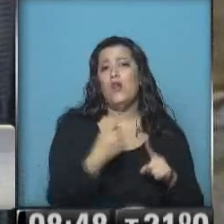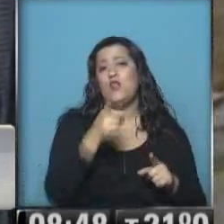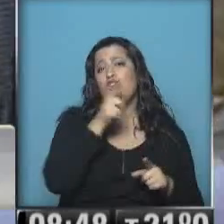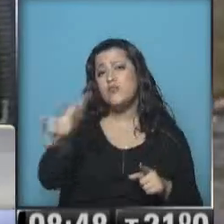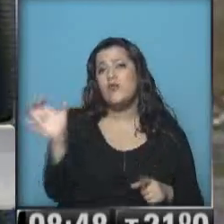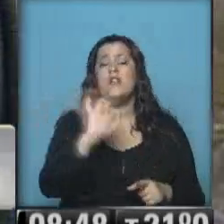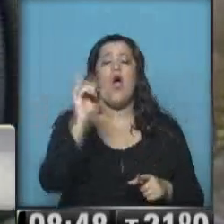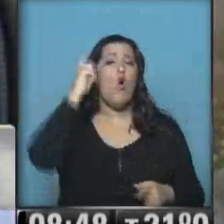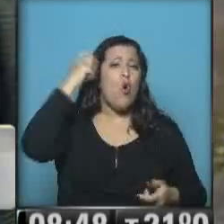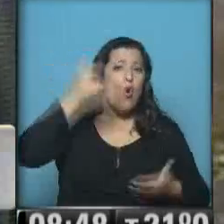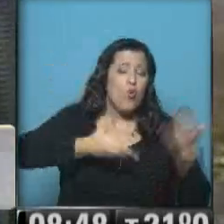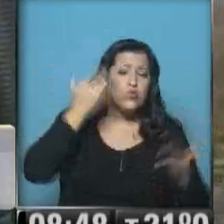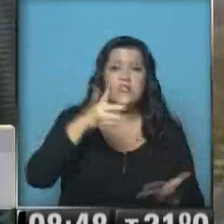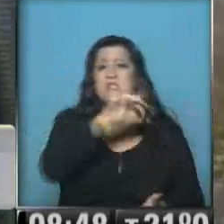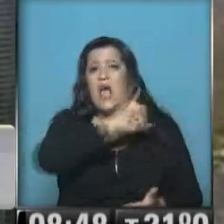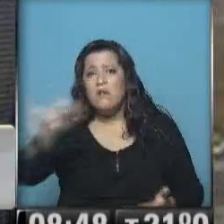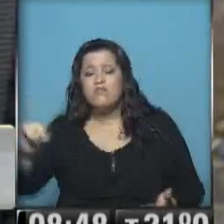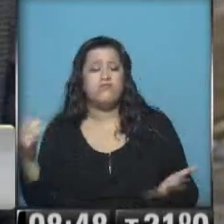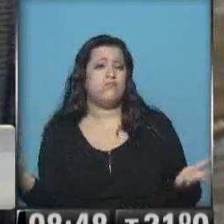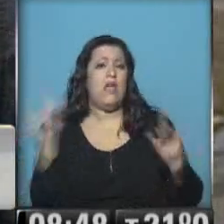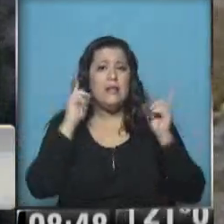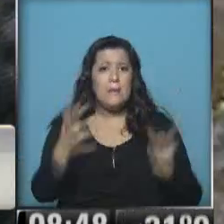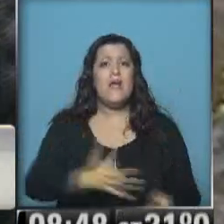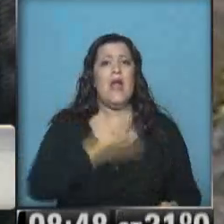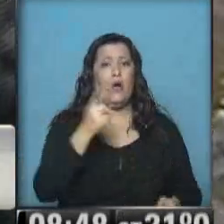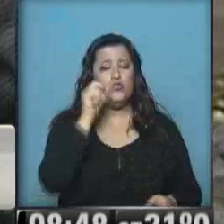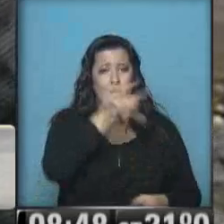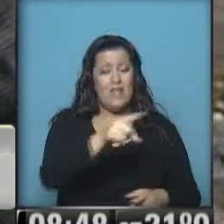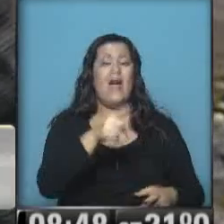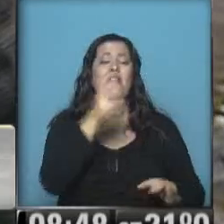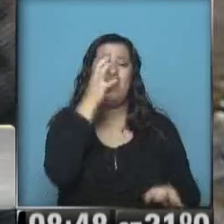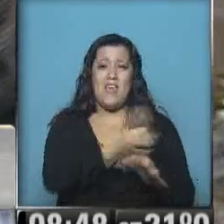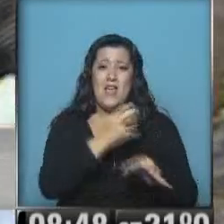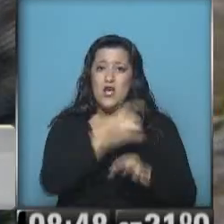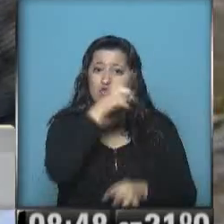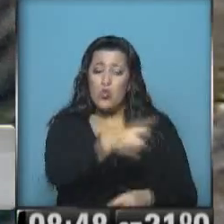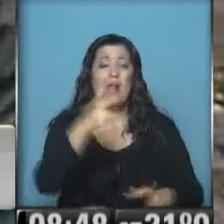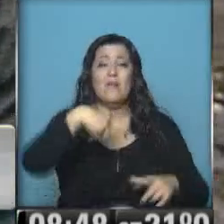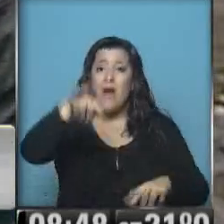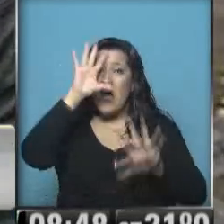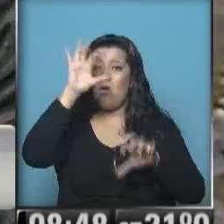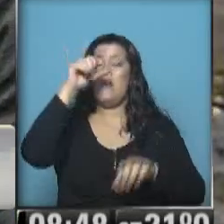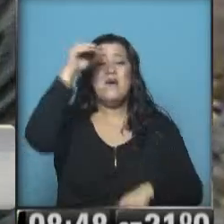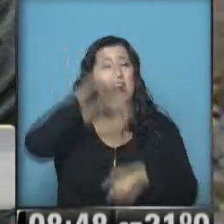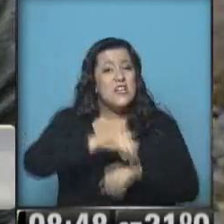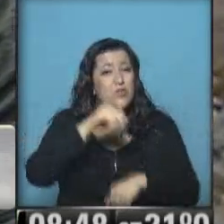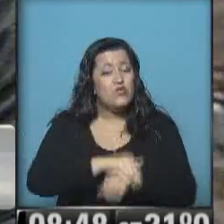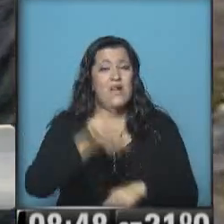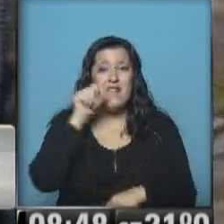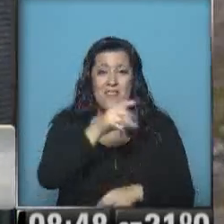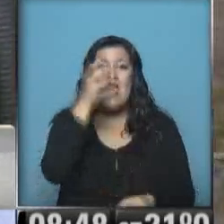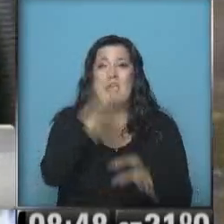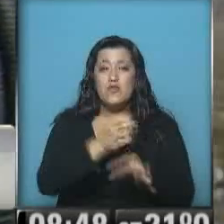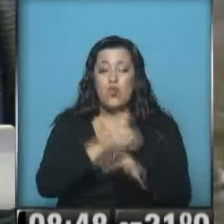judicial y también de las autoridades de esta universidad abierta interamericana recordemos que la responsable del colegio